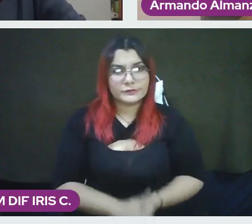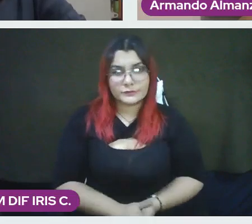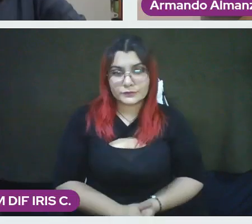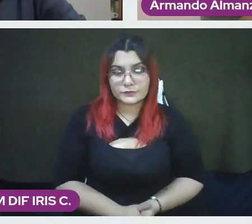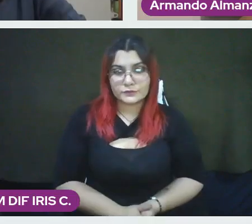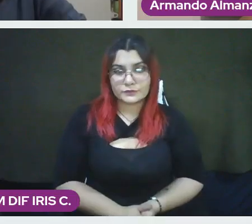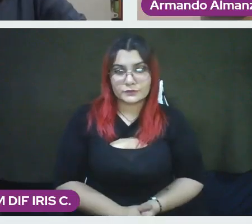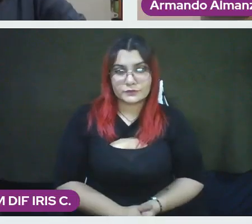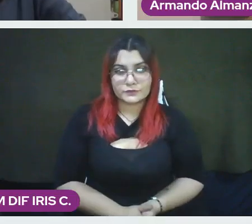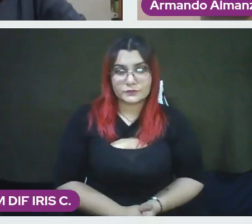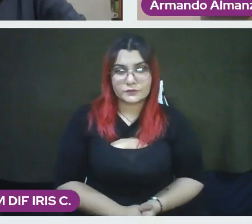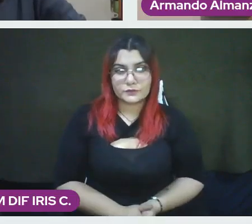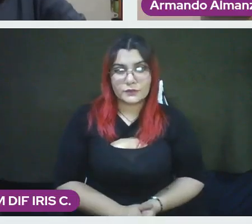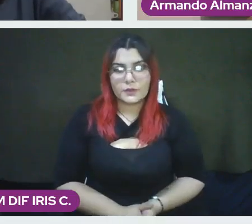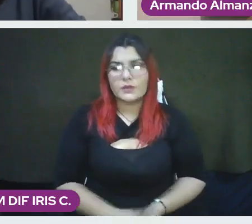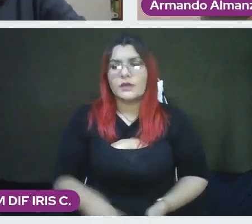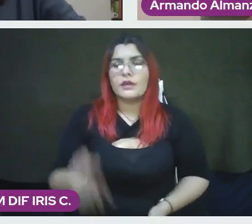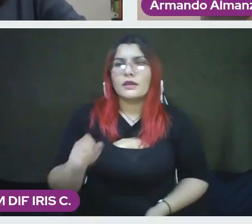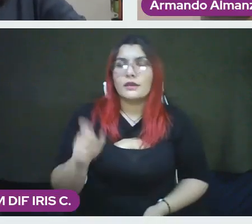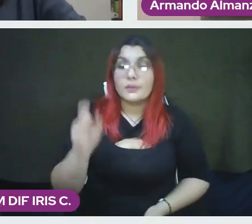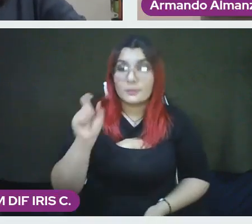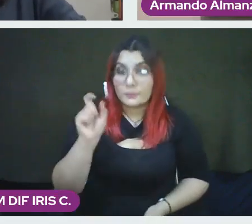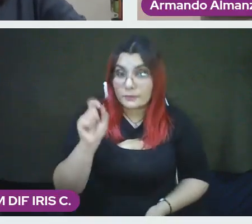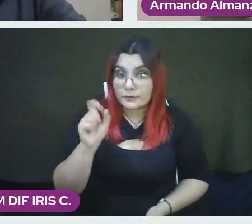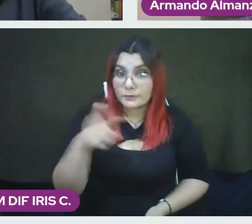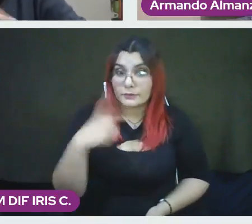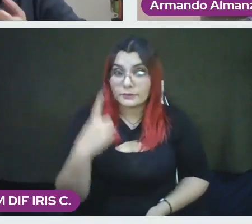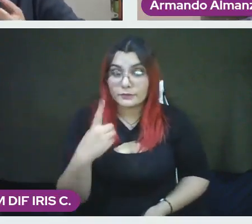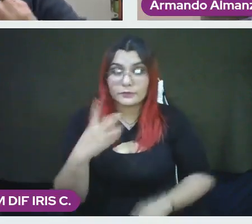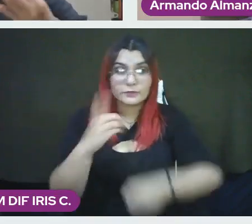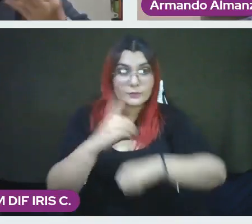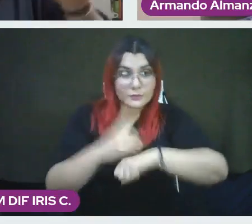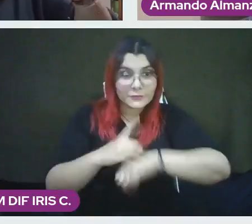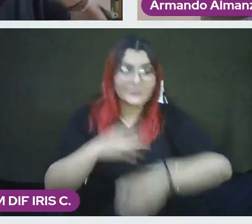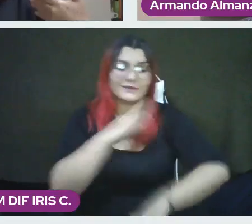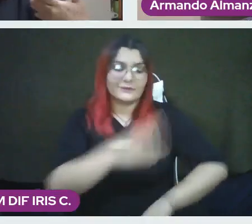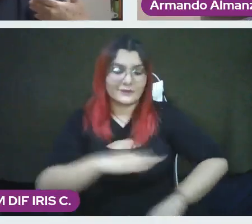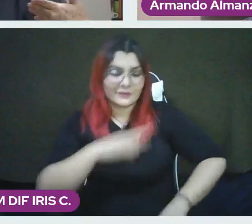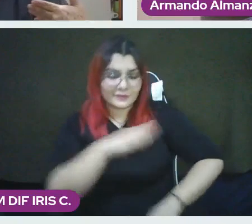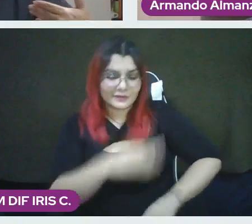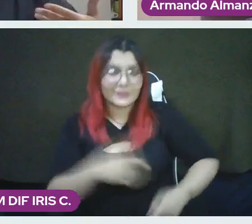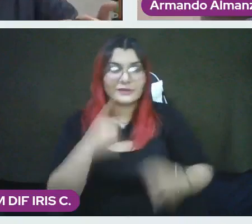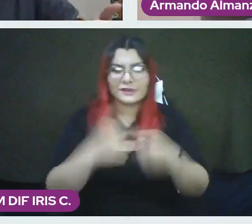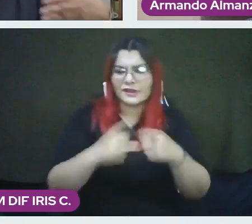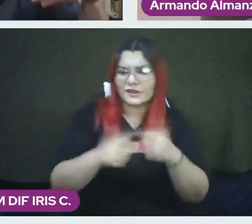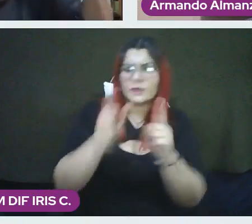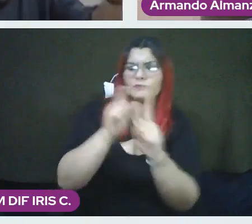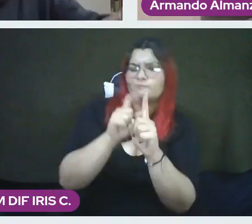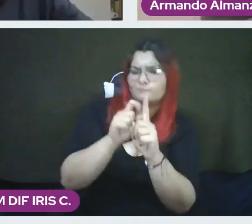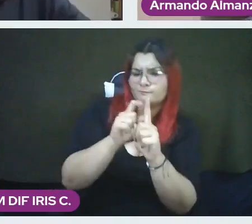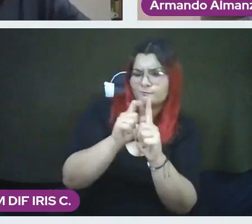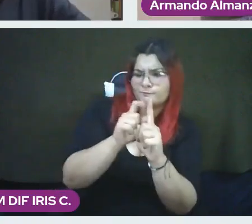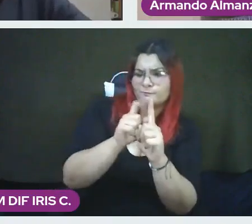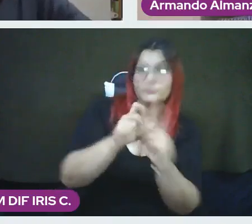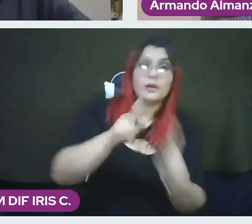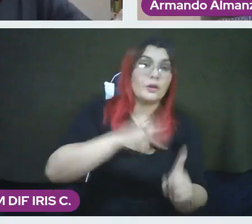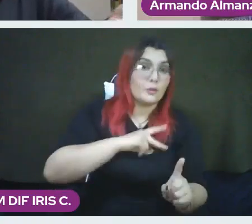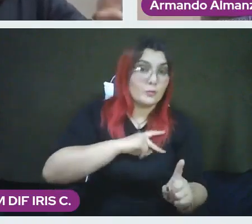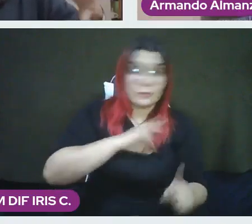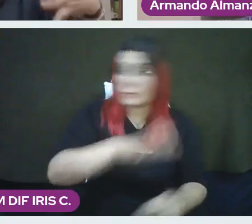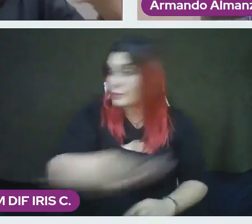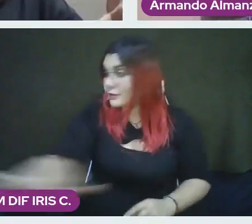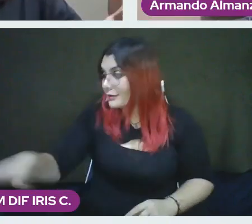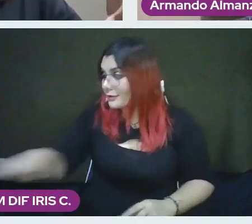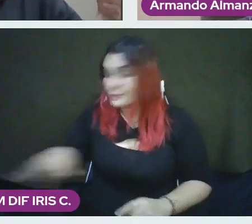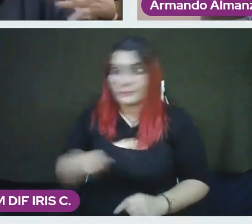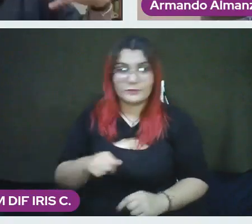de el reto de los 21 días, ¿no? Y consistía justo en eso, en no criticar, empezando por uno mismo, y agradecer. Y